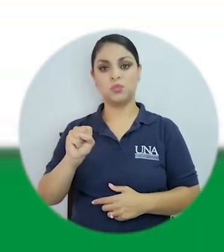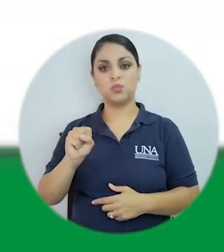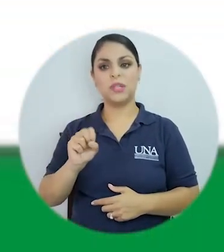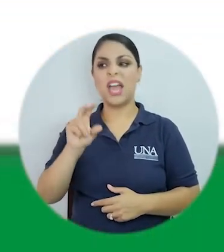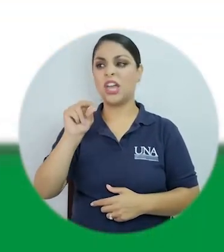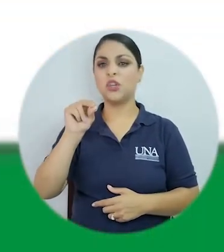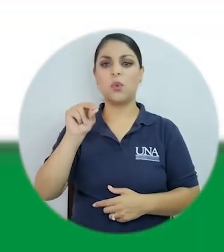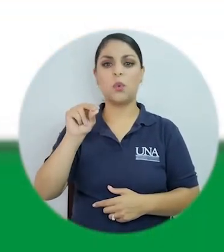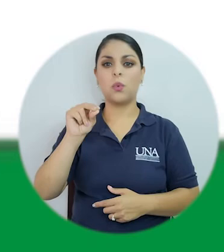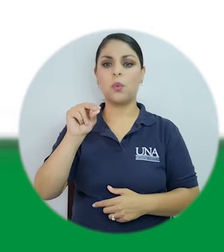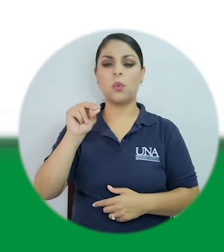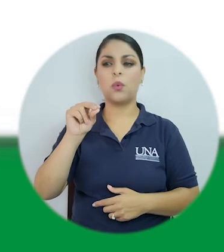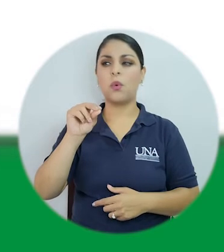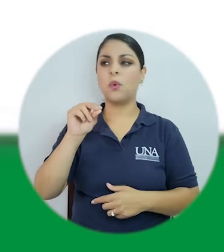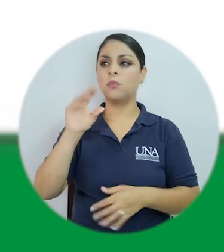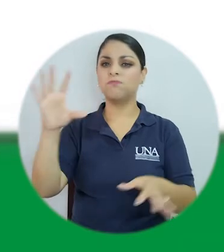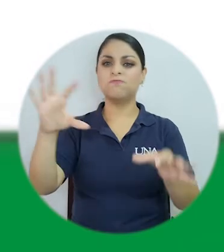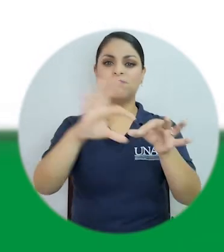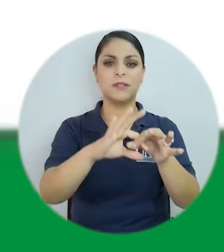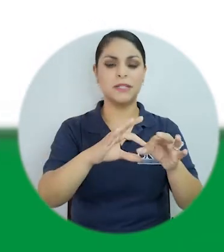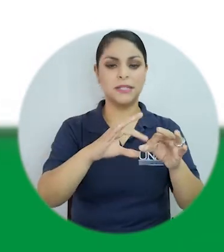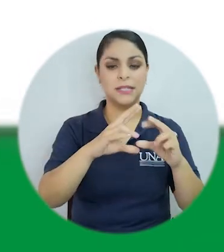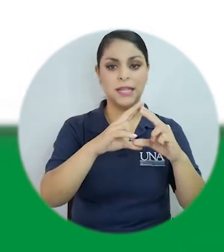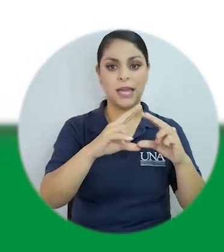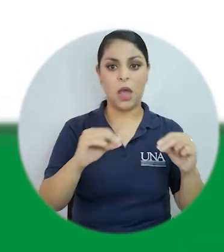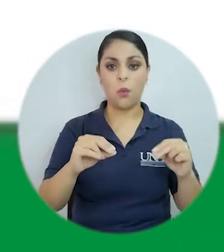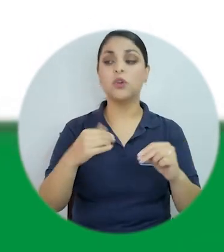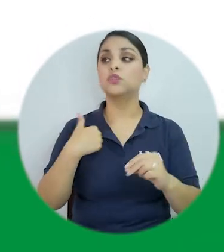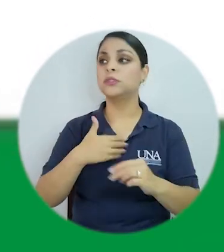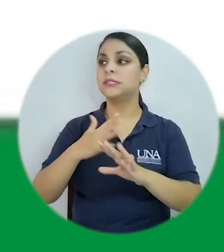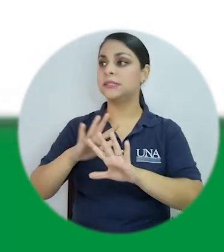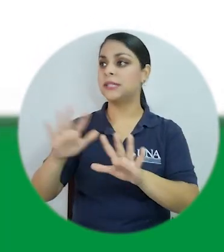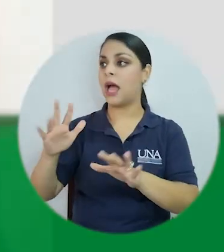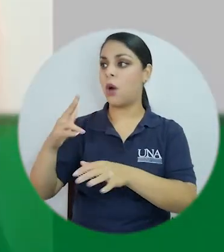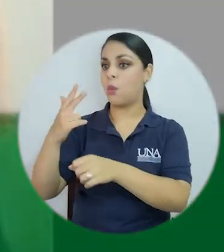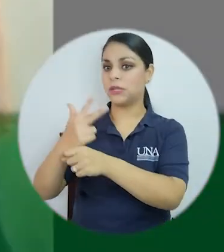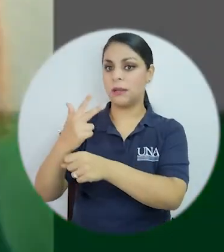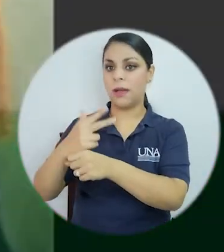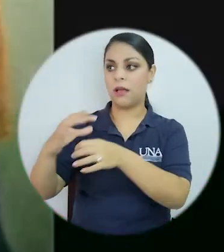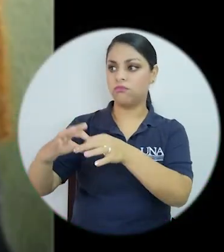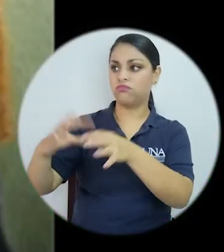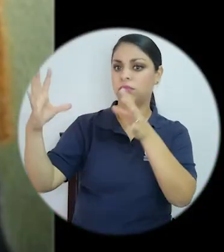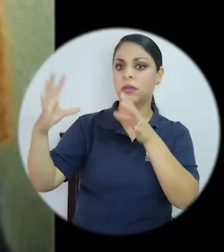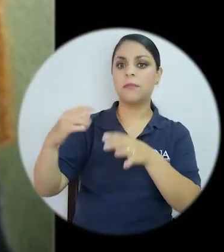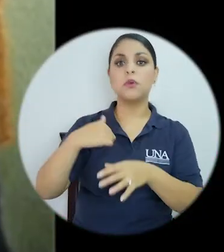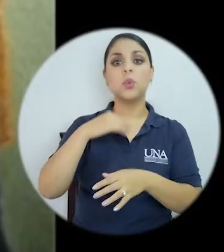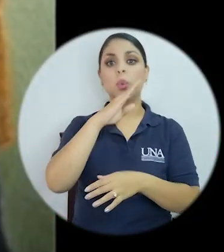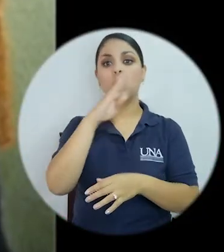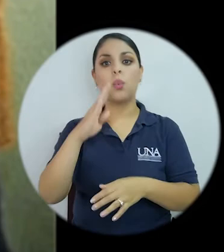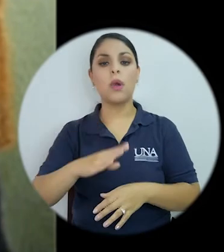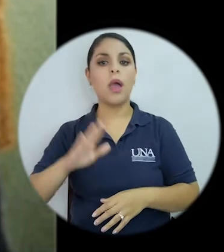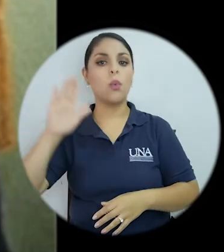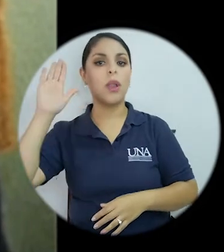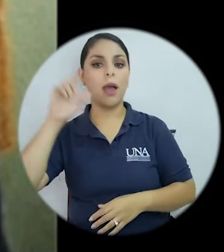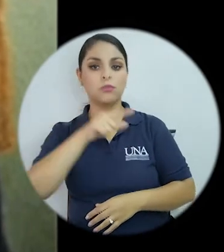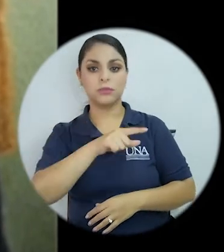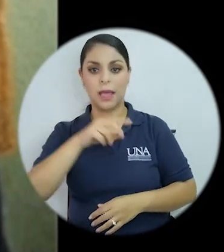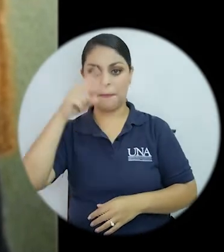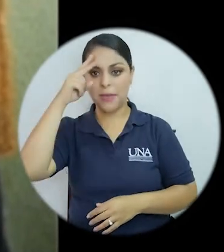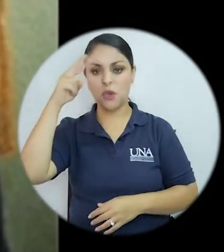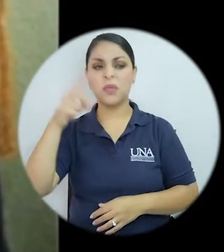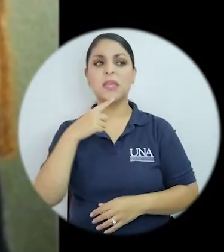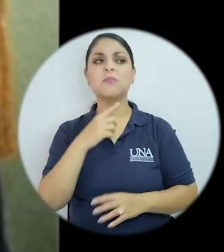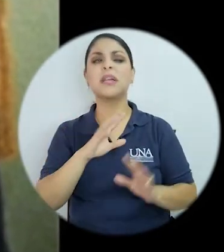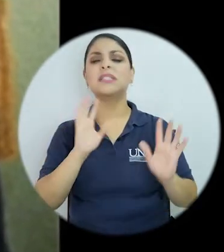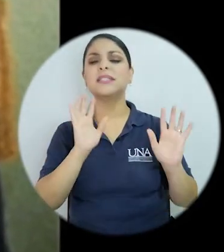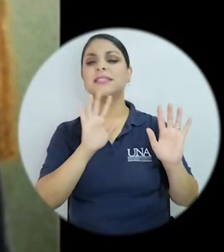asociarnos a Nicaragua? Mejor digámoslo, independizarnos de Nicaragua, nos independizamos de Guatemala, nunca juramos a México. Le hicimos la más